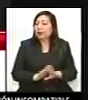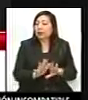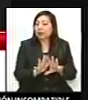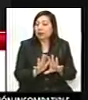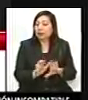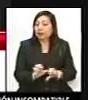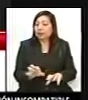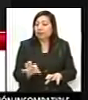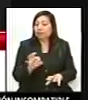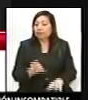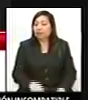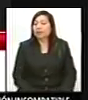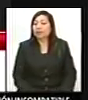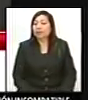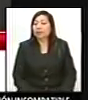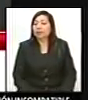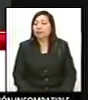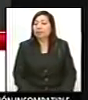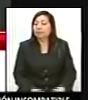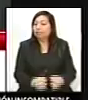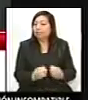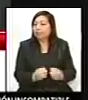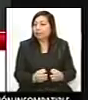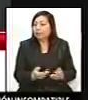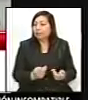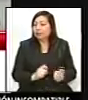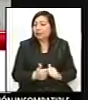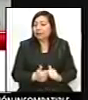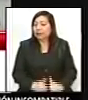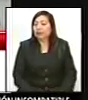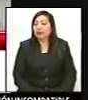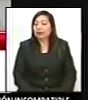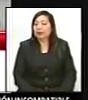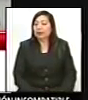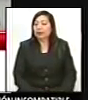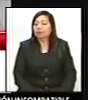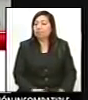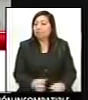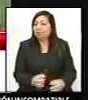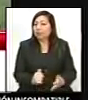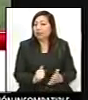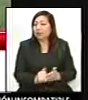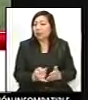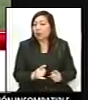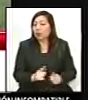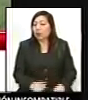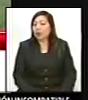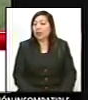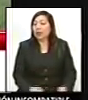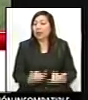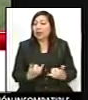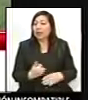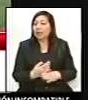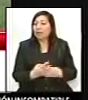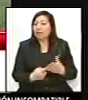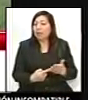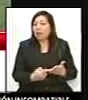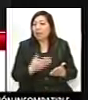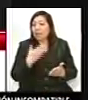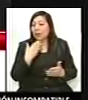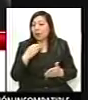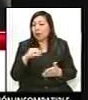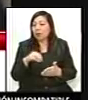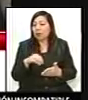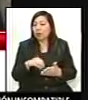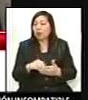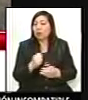evaluación de solicitudes, concesiones definitivas y modificación de concesiones definitivas, coadyuvando de esta manera a un mejor cumplimiento